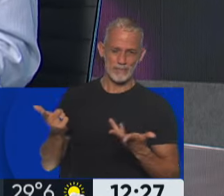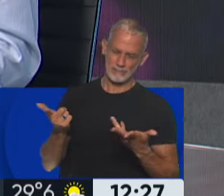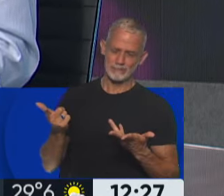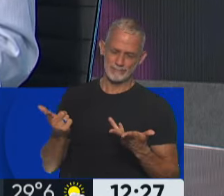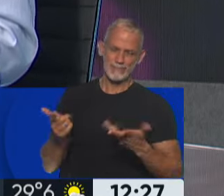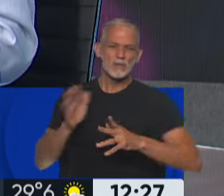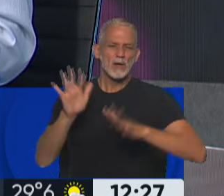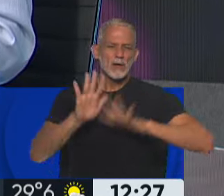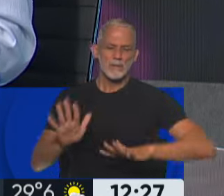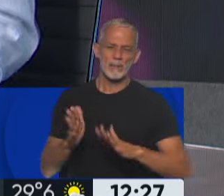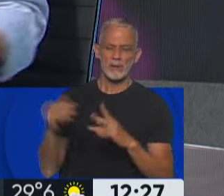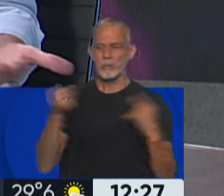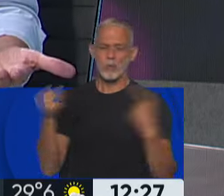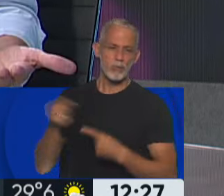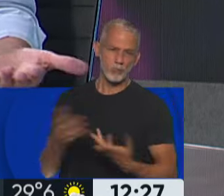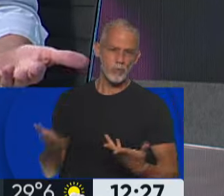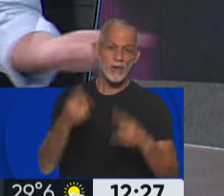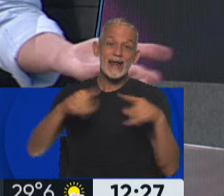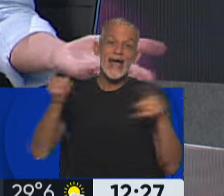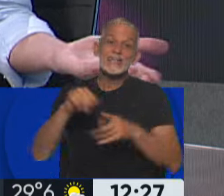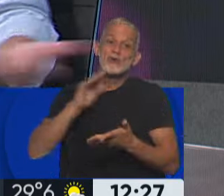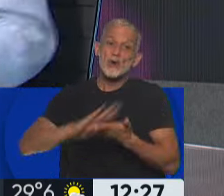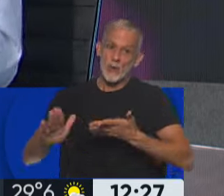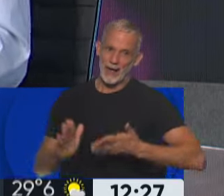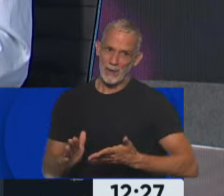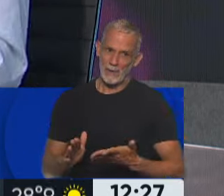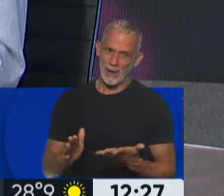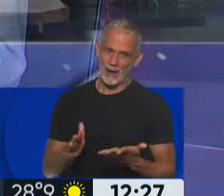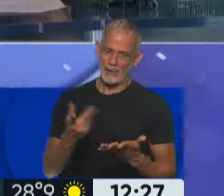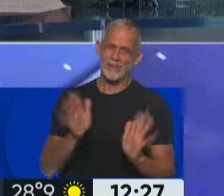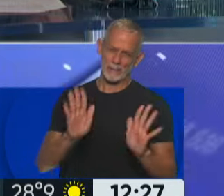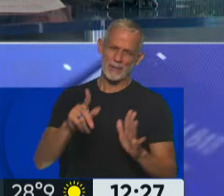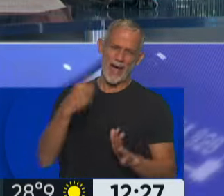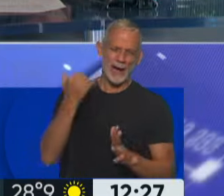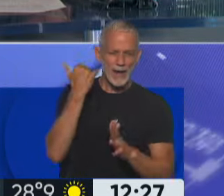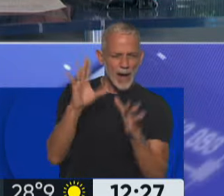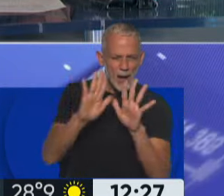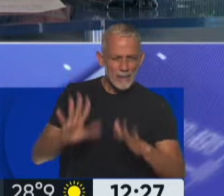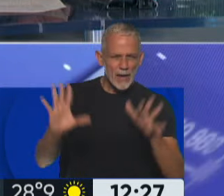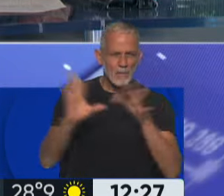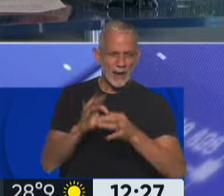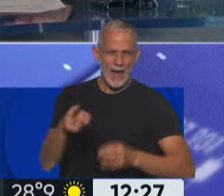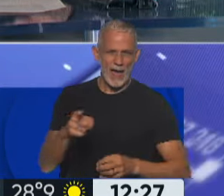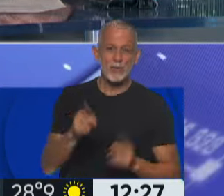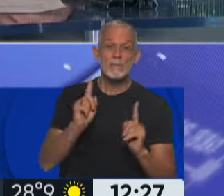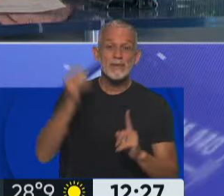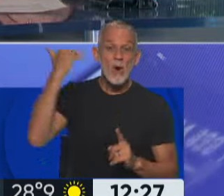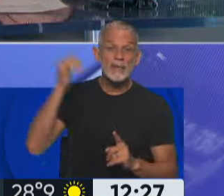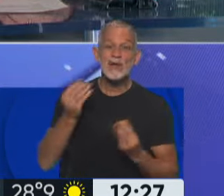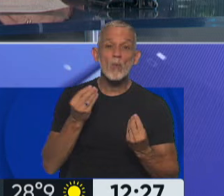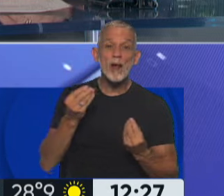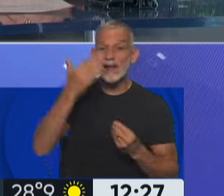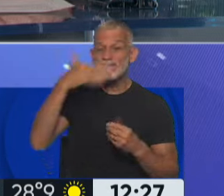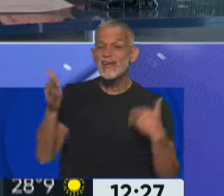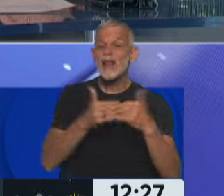elevante un video nuevo una canción nuoo todo estoo todo esto no hay puntada sin hilo no todo esto me hace recordar a lo que pasó con el final